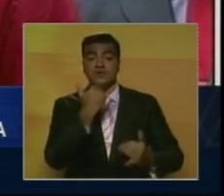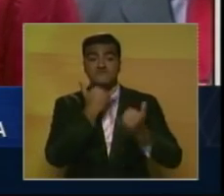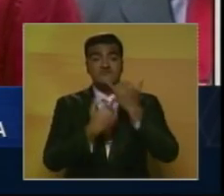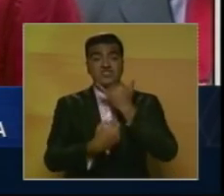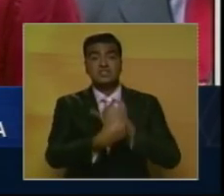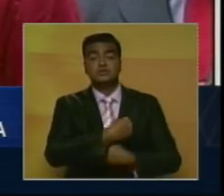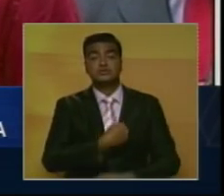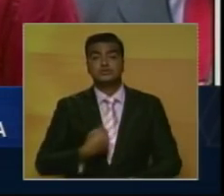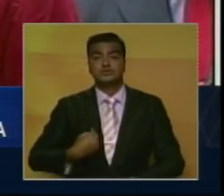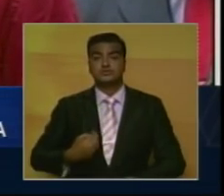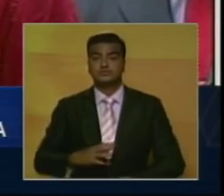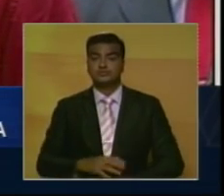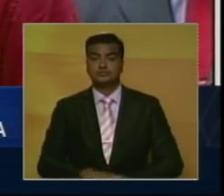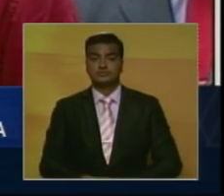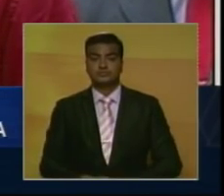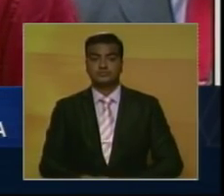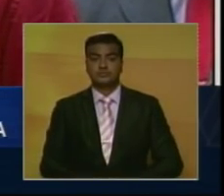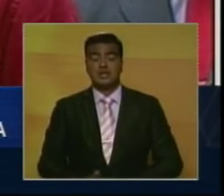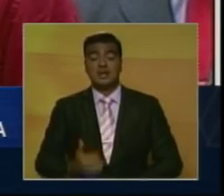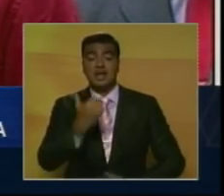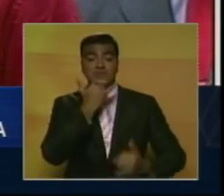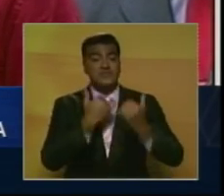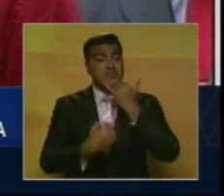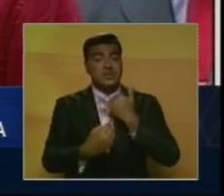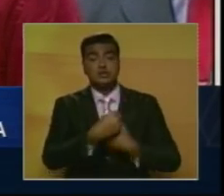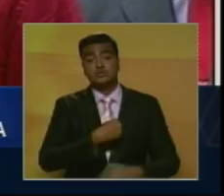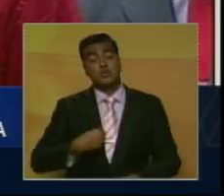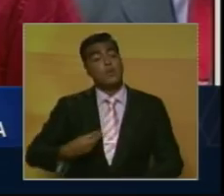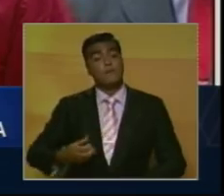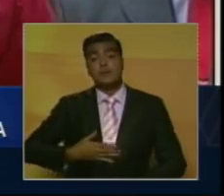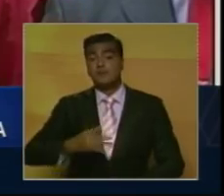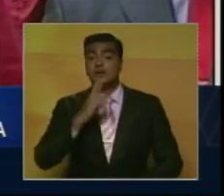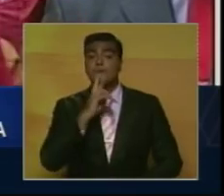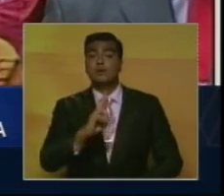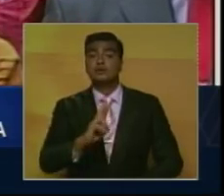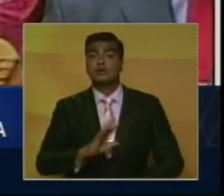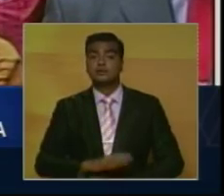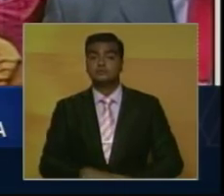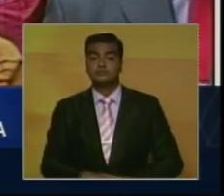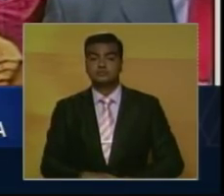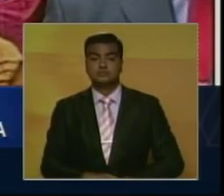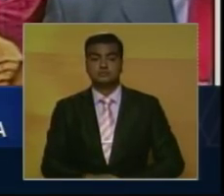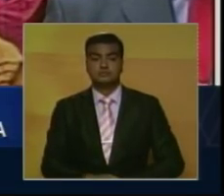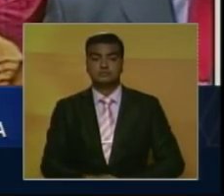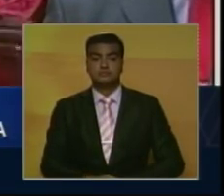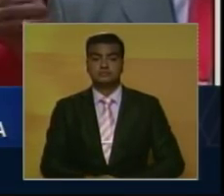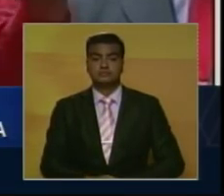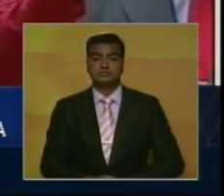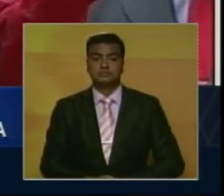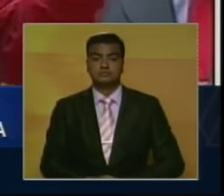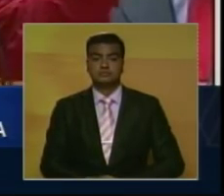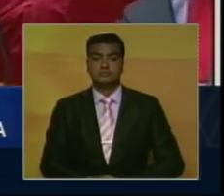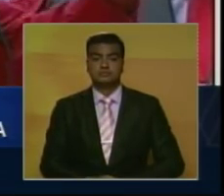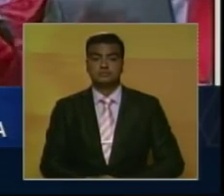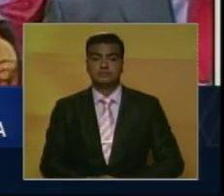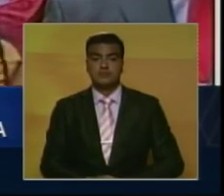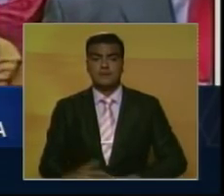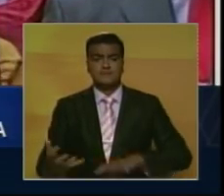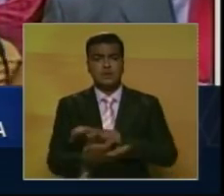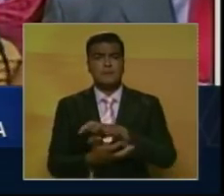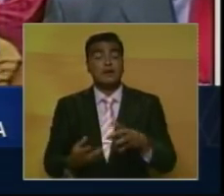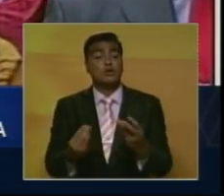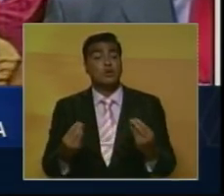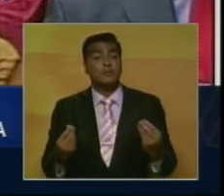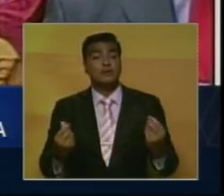nuestra, y la gran falla fue que no fuimos capaces de darle respuesta al impacto de la guerra